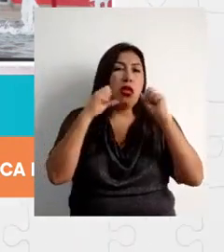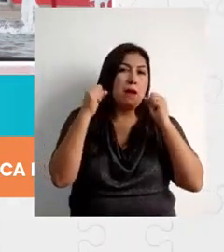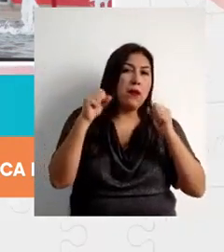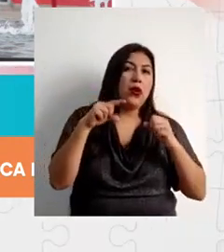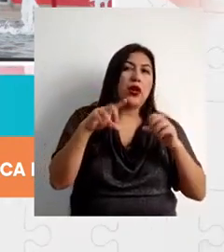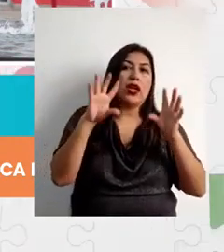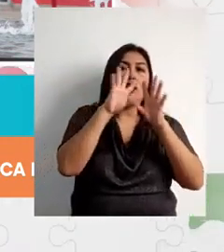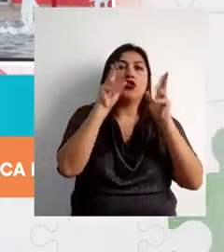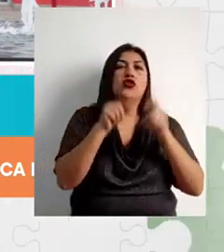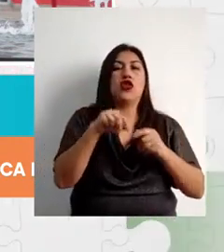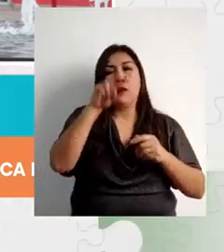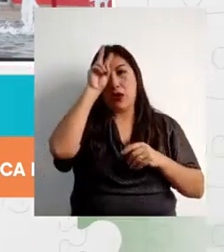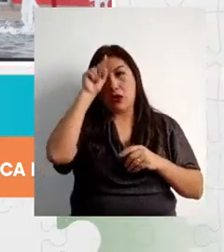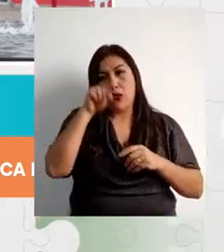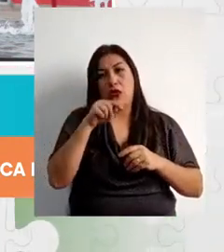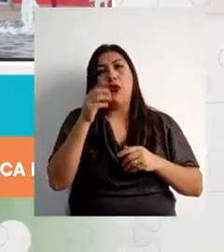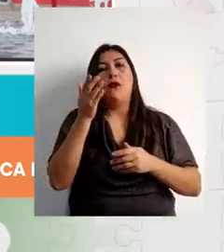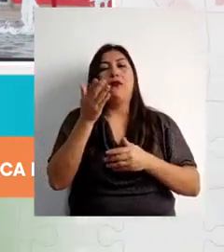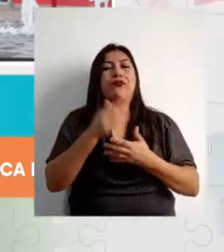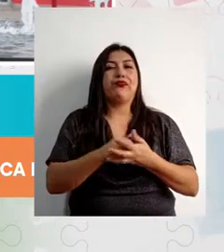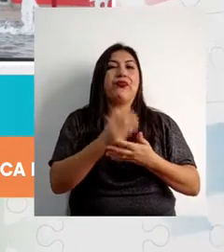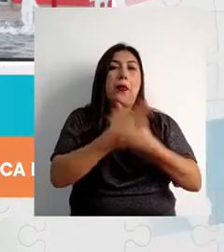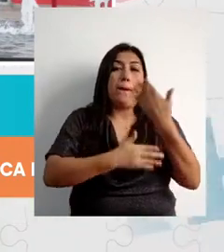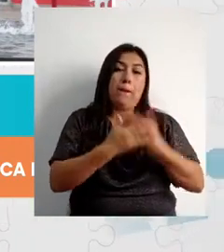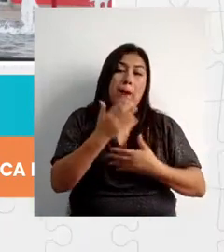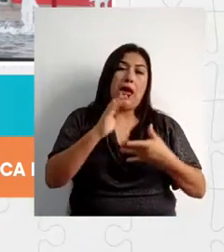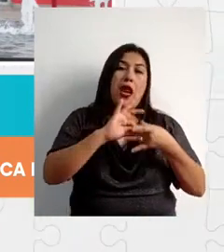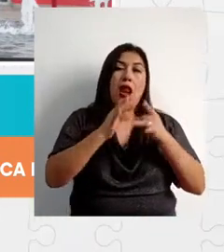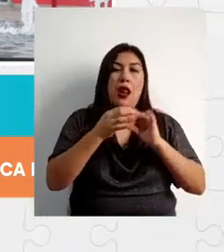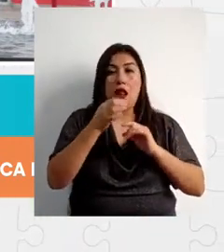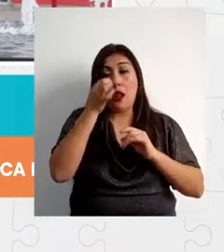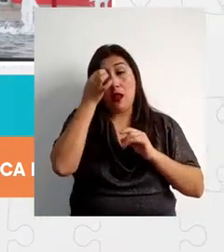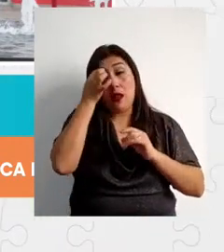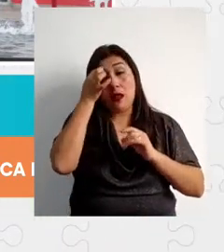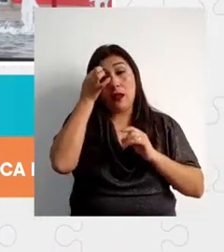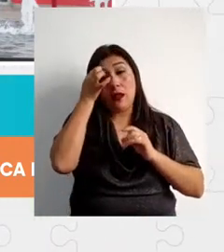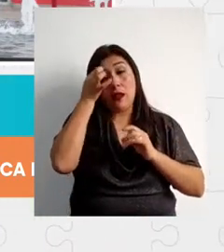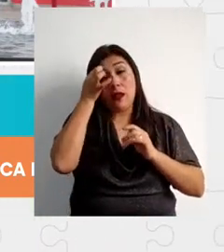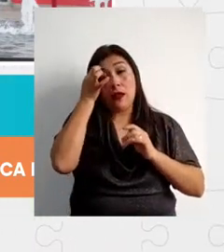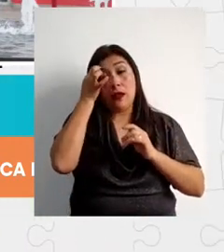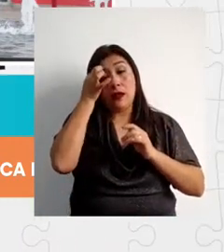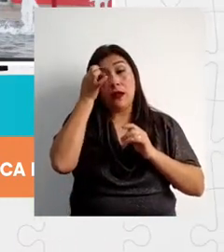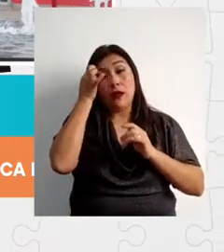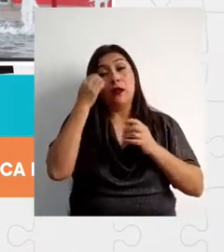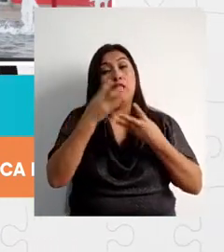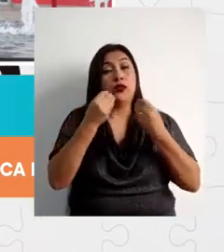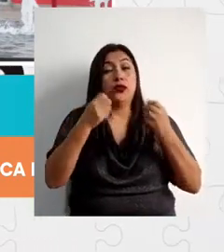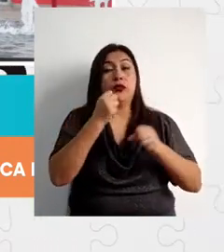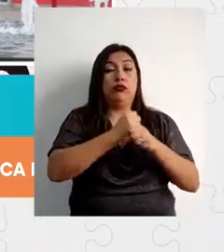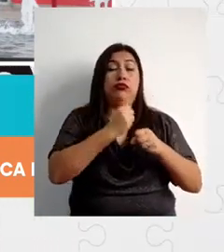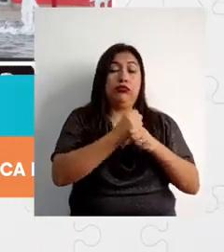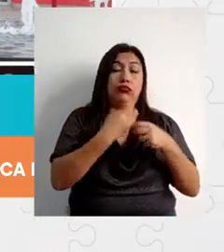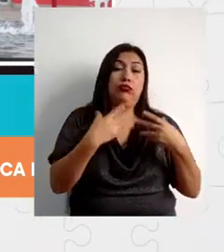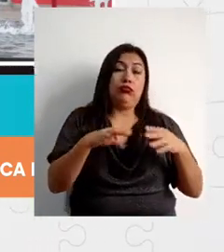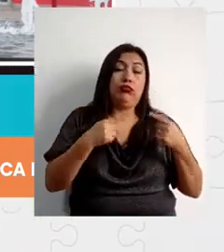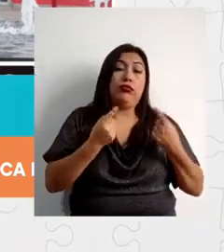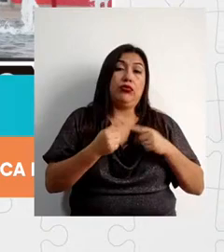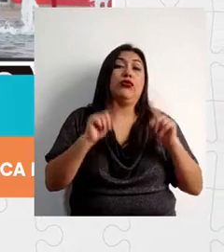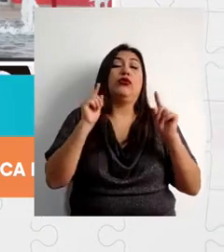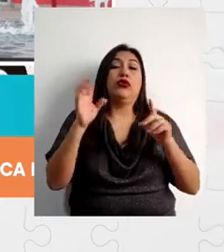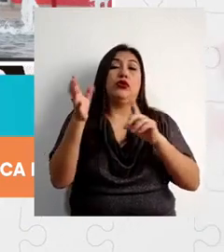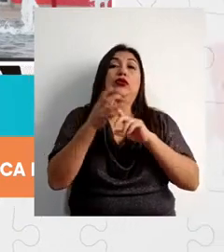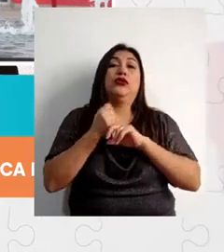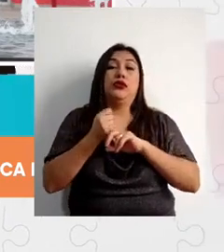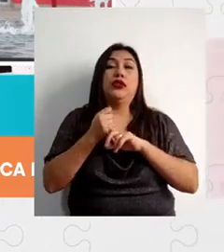Nacional Paralímpica, el trabajo que se ha venido realizando desde hace mucho tiempo para poder conseguir tener esta